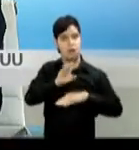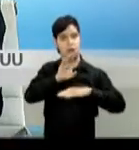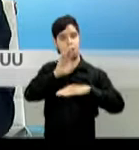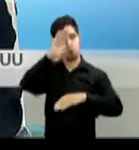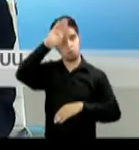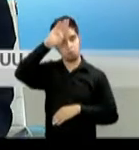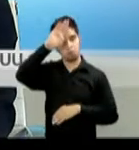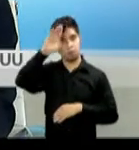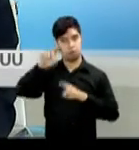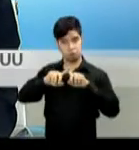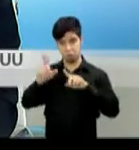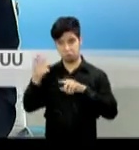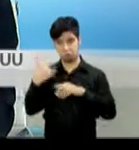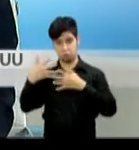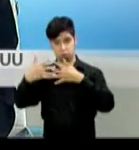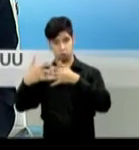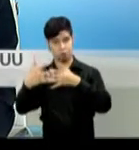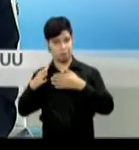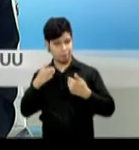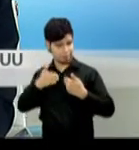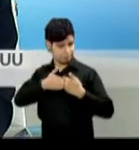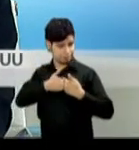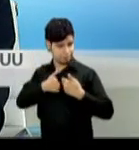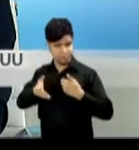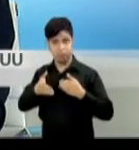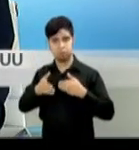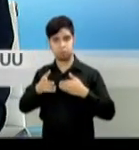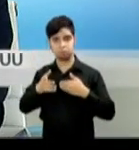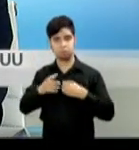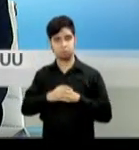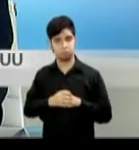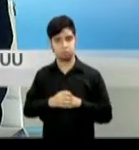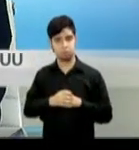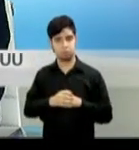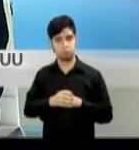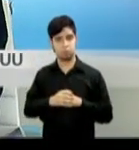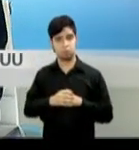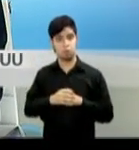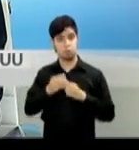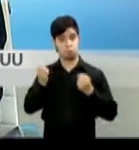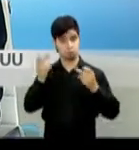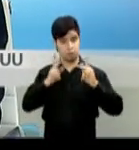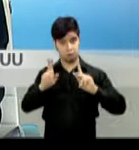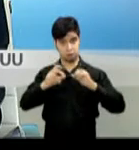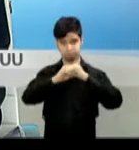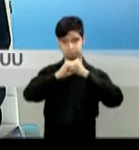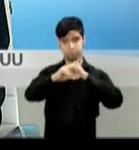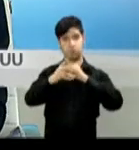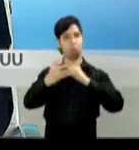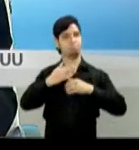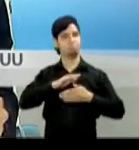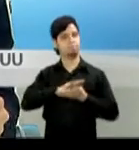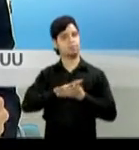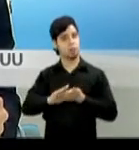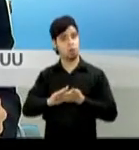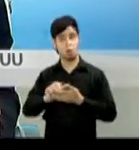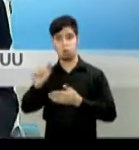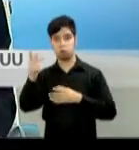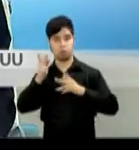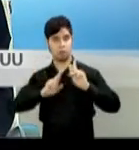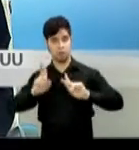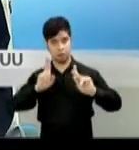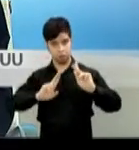cercano geográficamente. Hay unas personas en Estados Unidos que han recibido este anuncio con mucho beneplácito, hay muchas personas que se